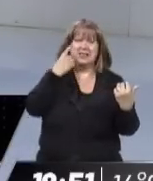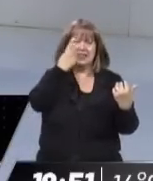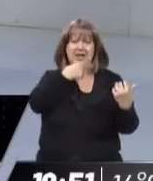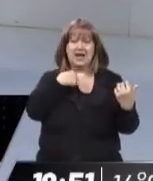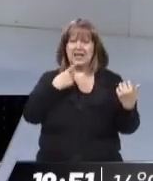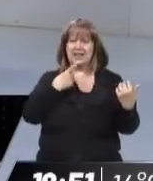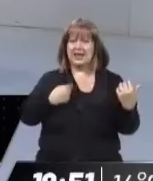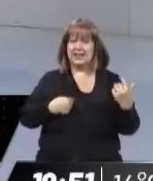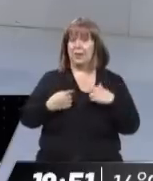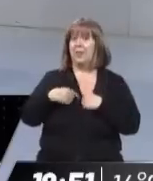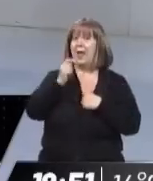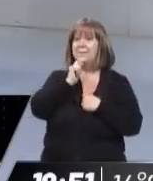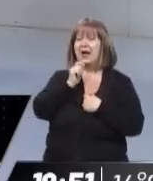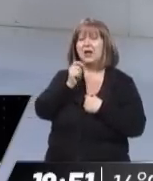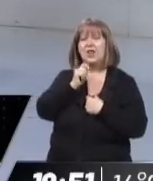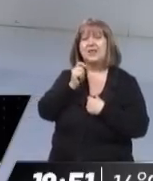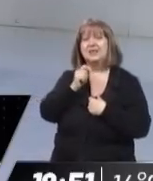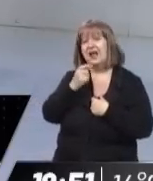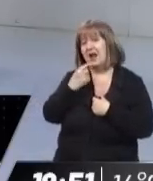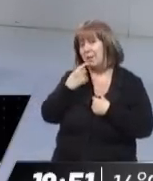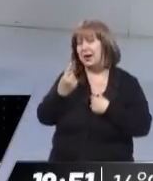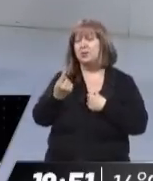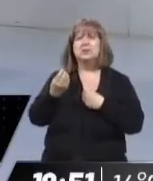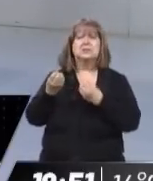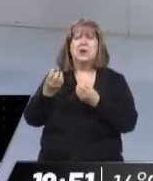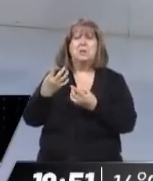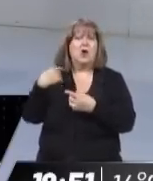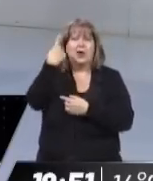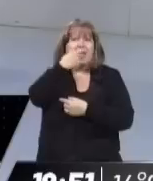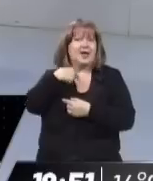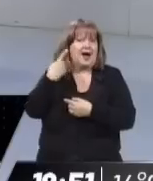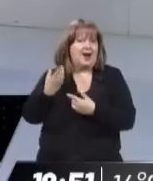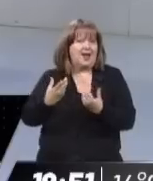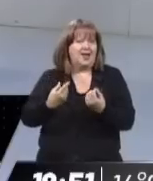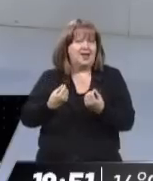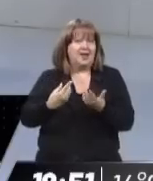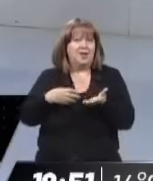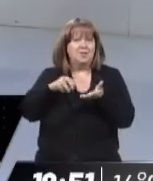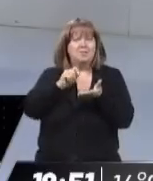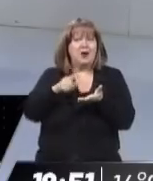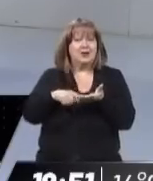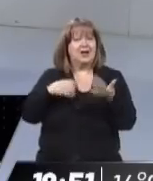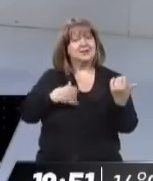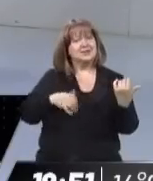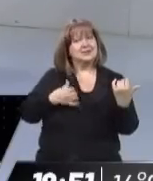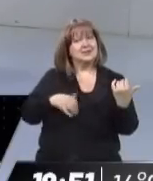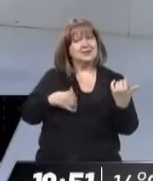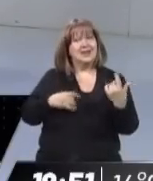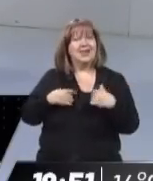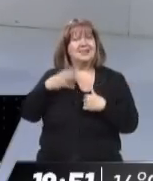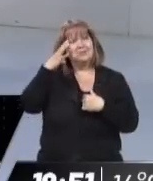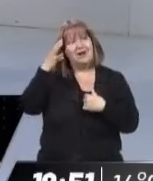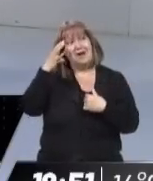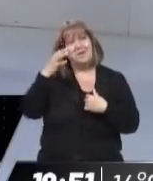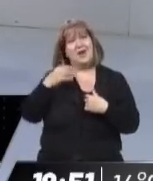él. Entonces, en una entrevista de Bebe Contempomi, quien era muy amigo de él también, le pregunta, ¿no? Y él dice que, bueno, tenía